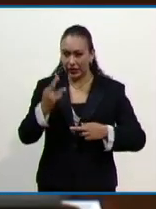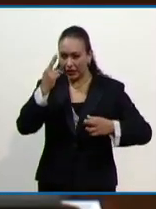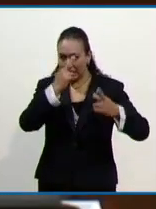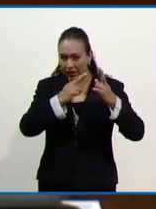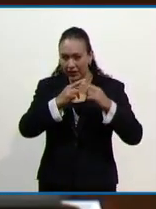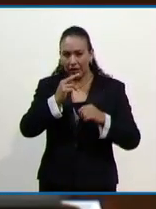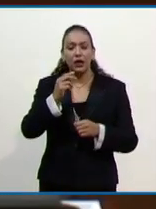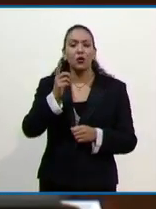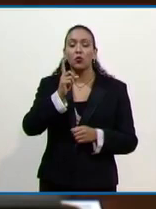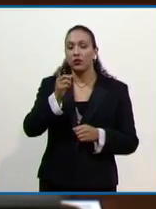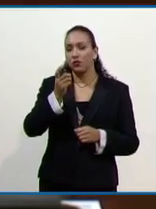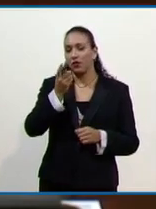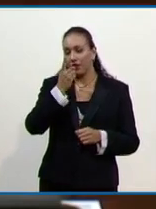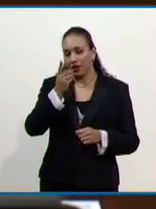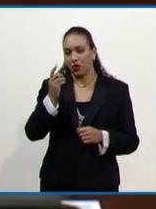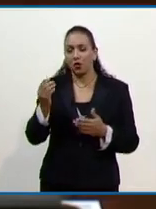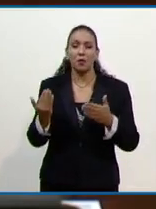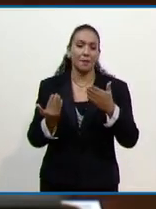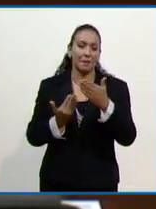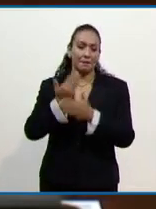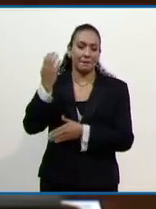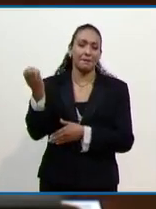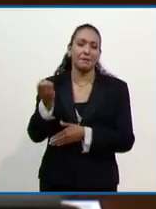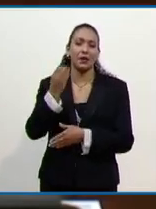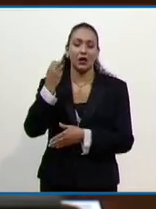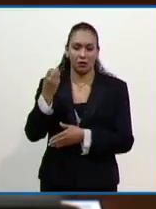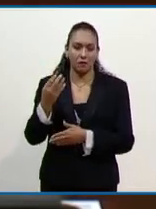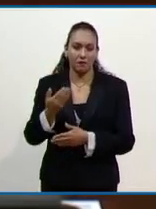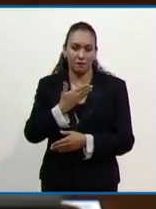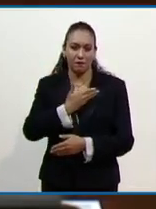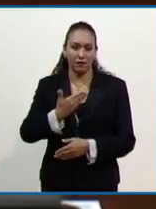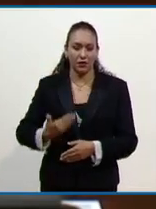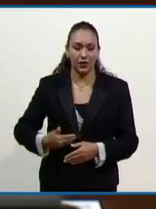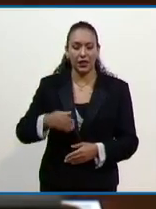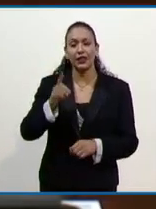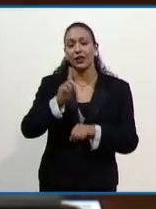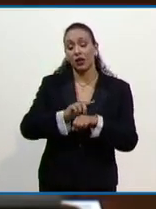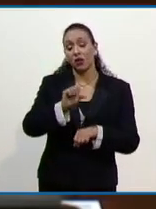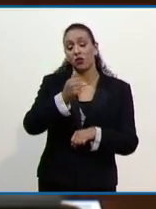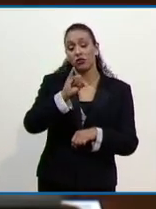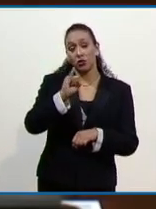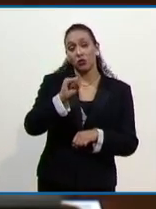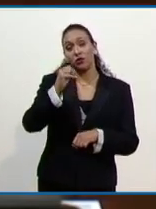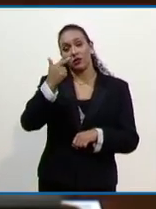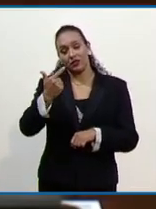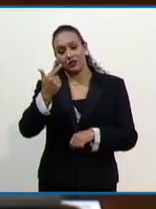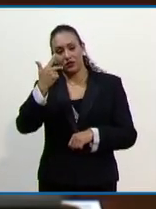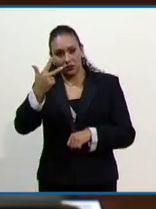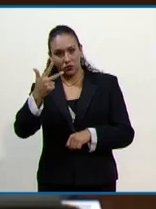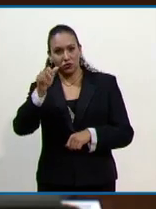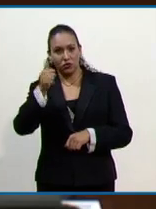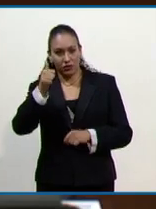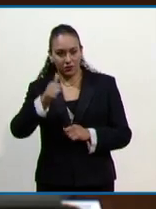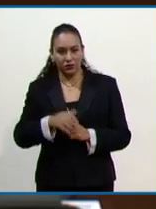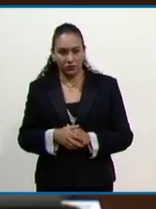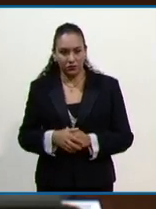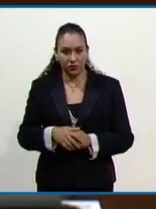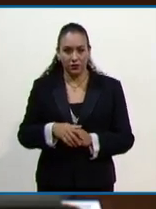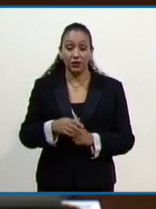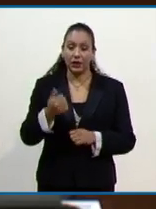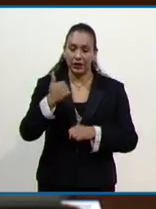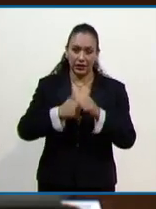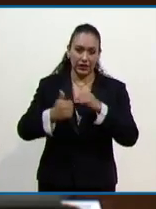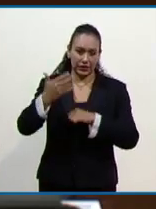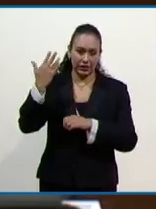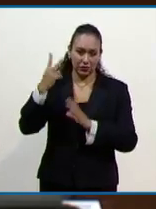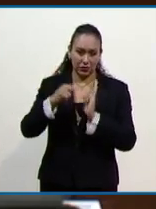las expresiones de las conferencias matutinas del 11 de julio, 7 y 8 de agosto del año